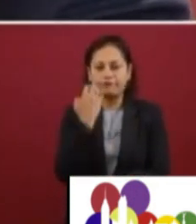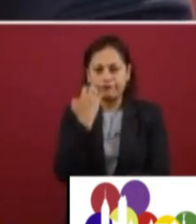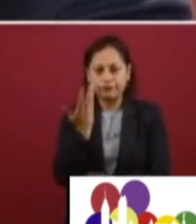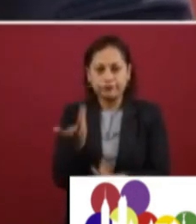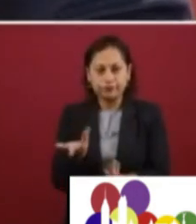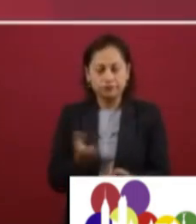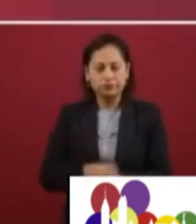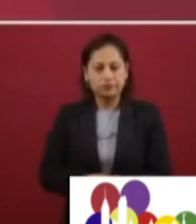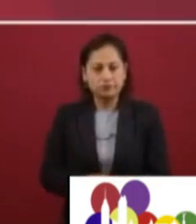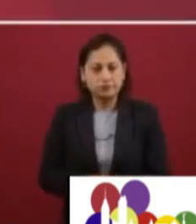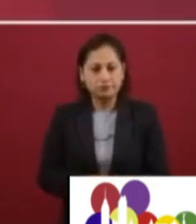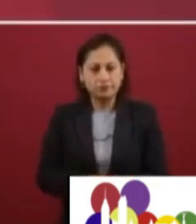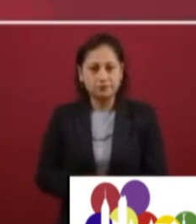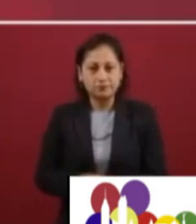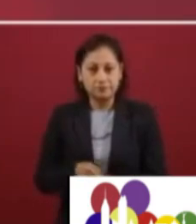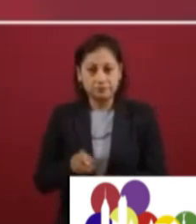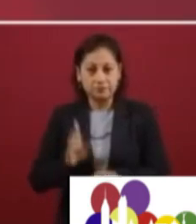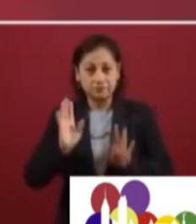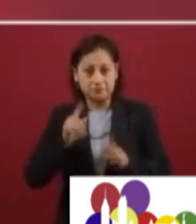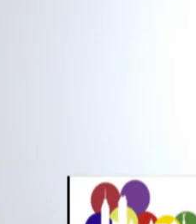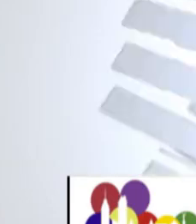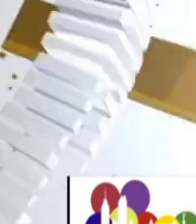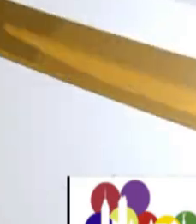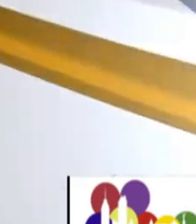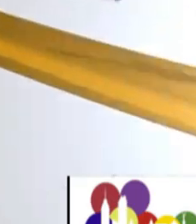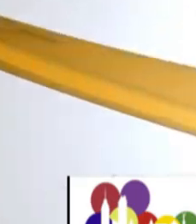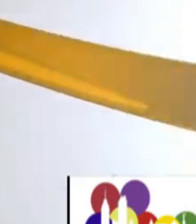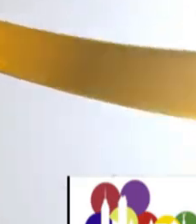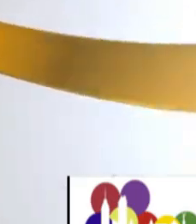ese periódico debería de ofrecer disculpas